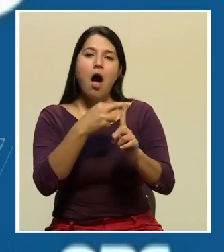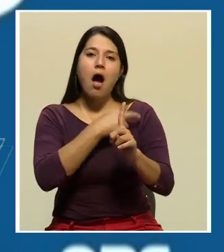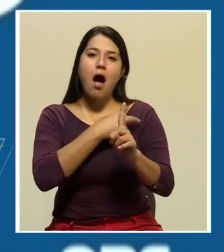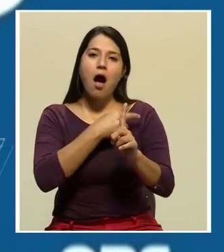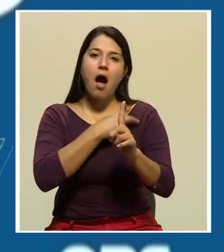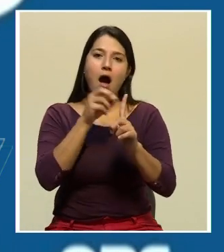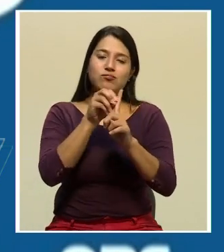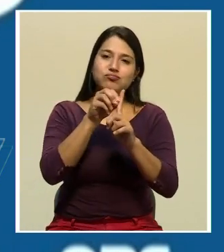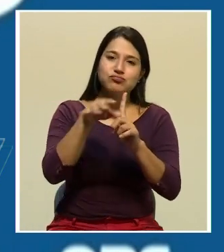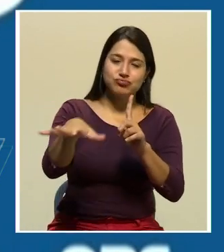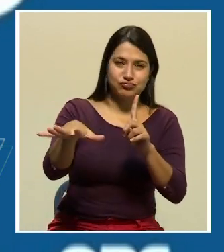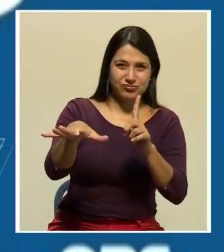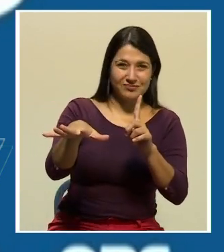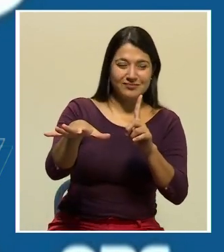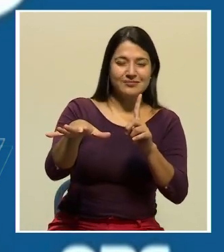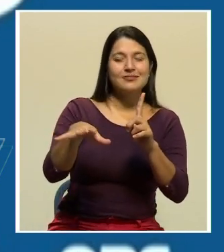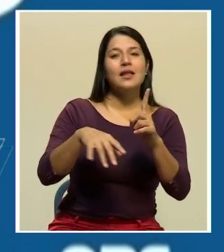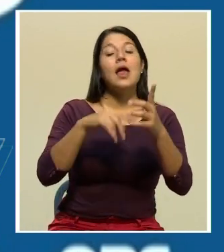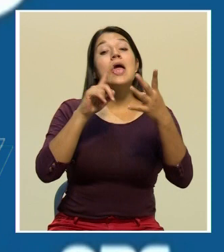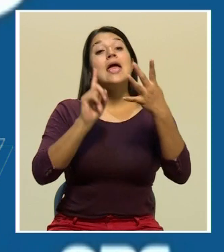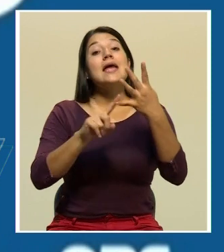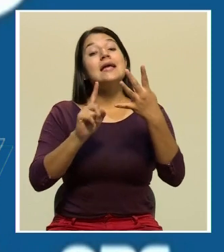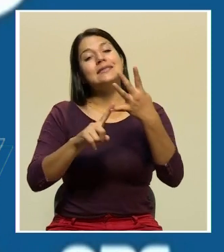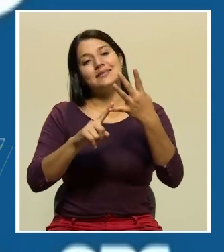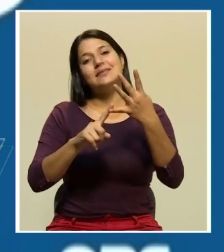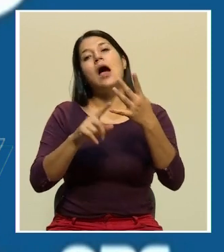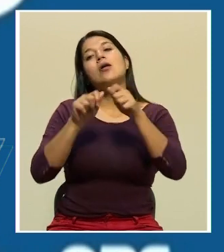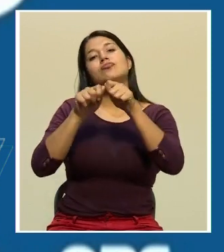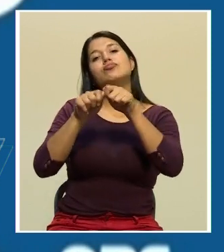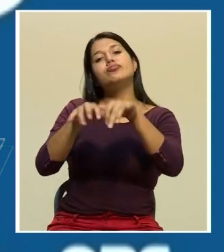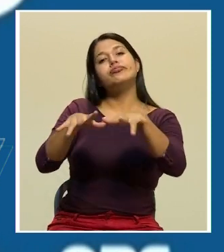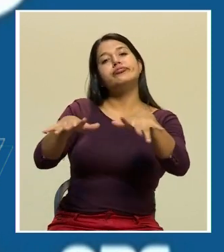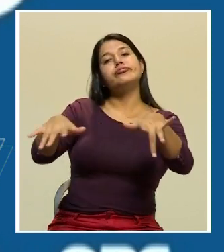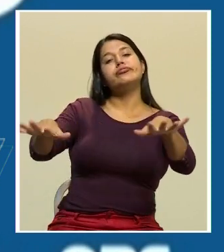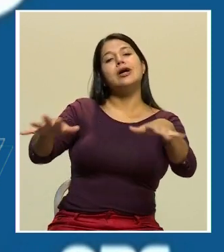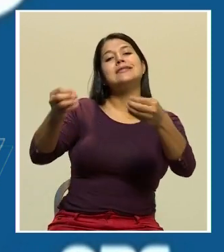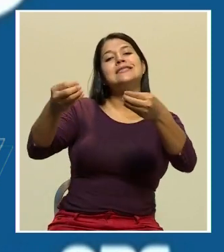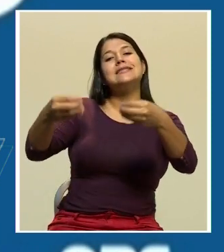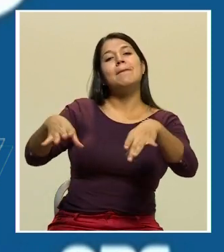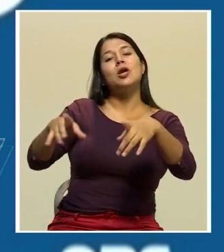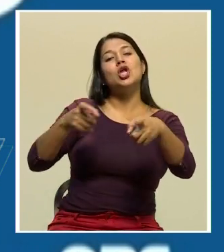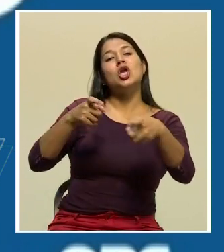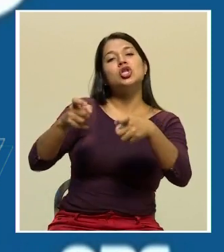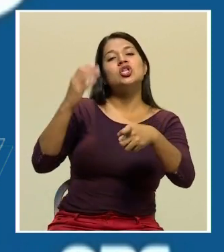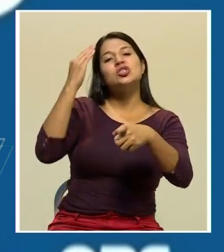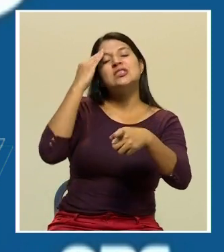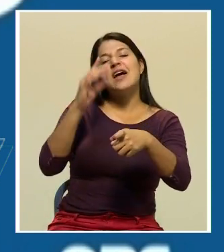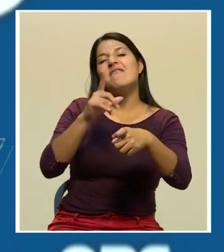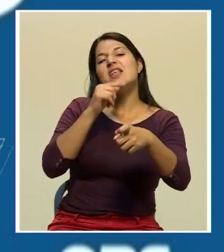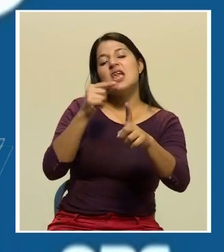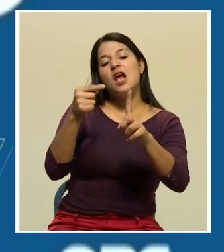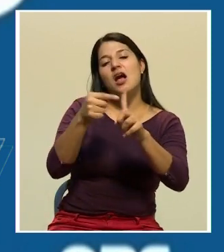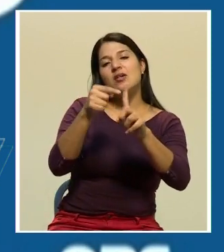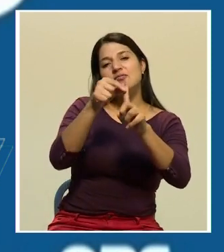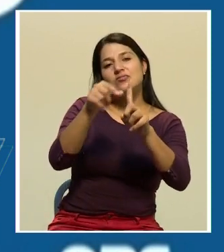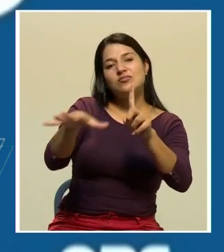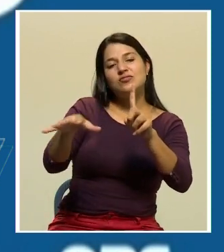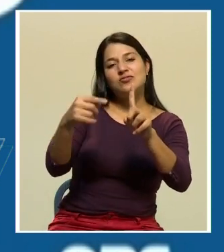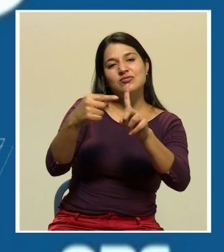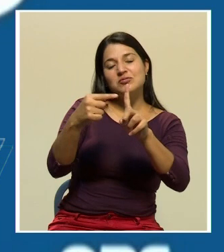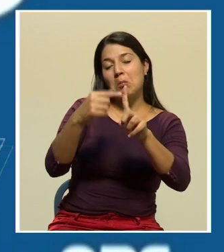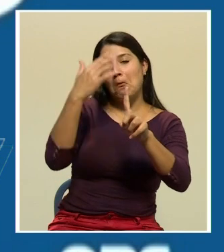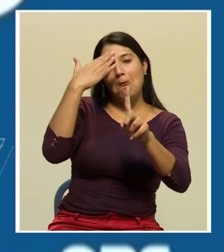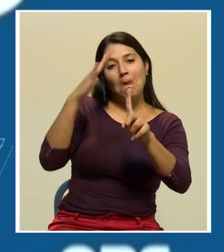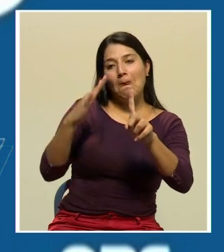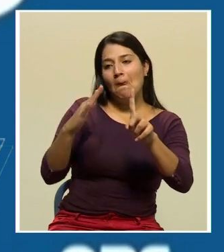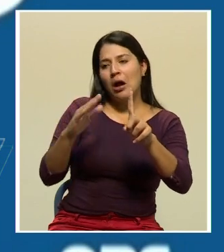del caso. Y un cuarto escenario es la transmisión comunitaria, en donde los países, territorios o áreas